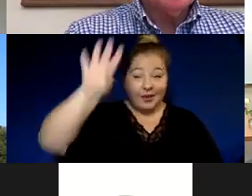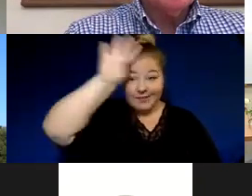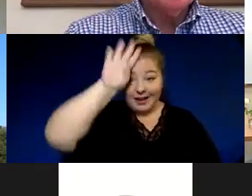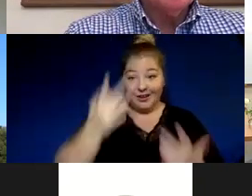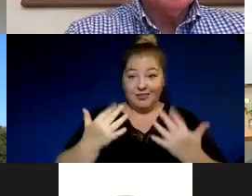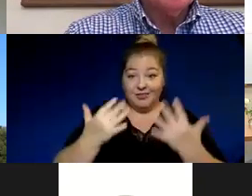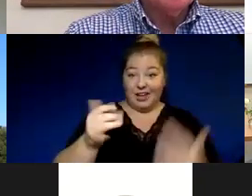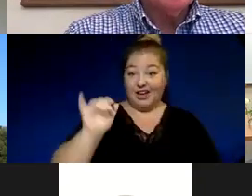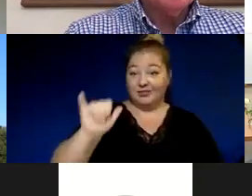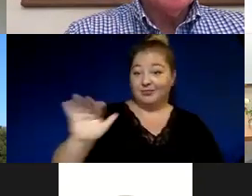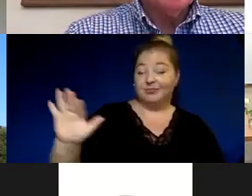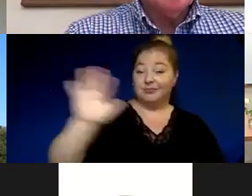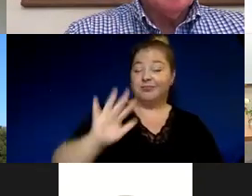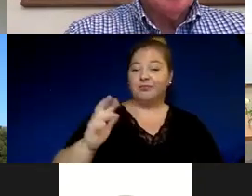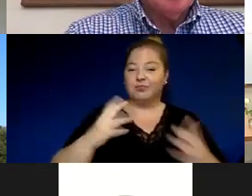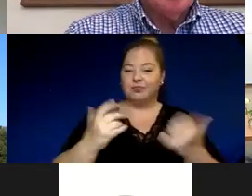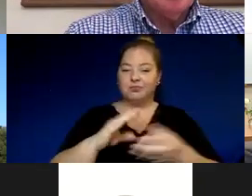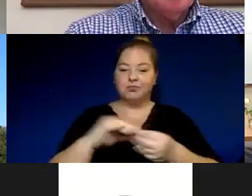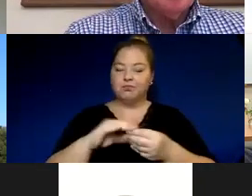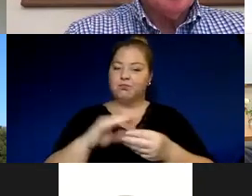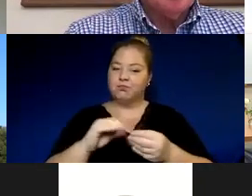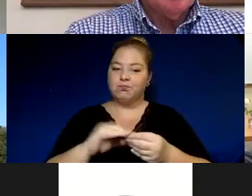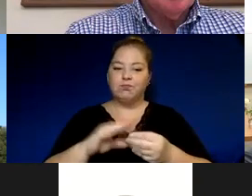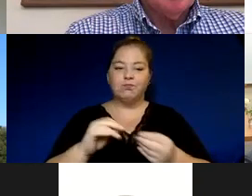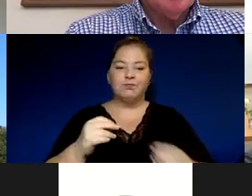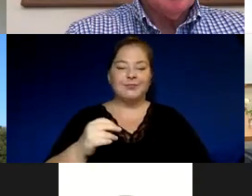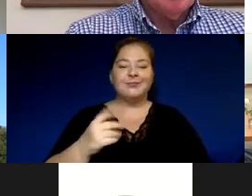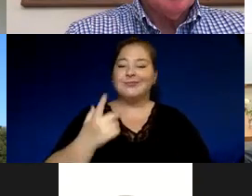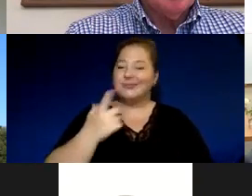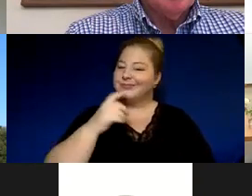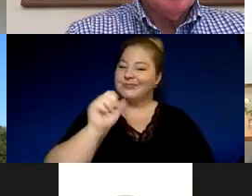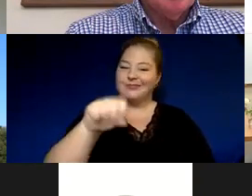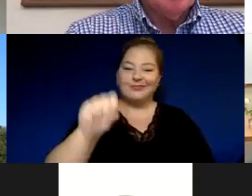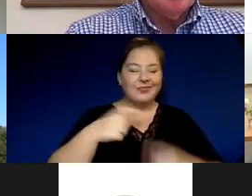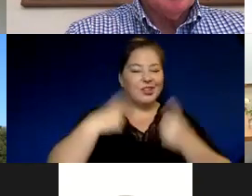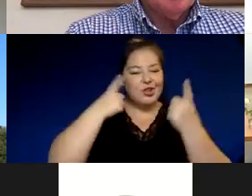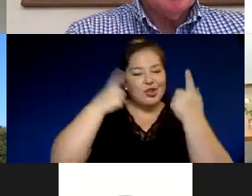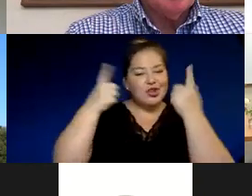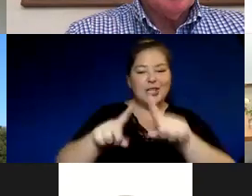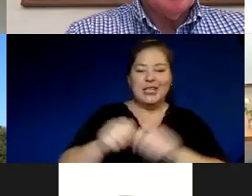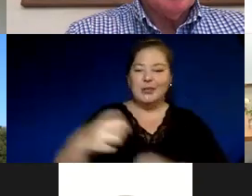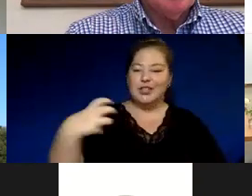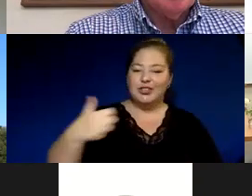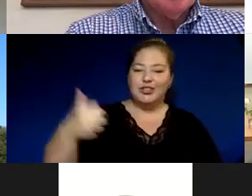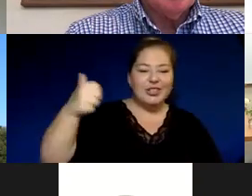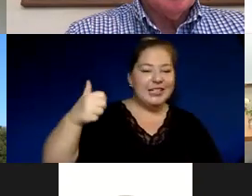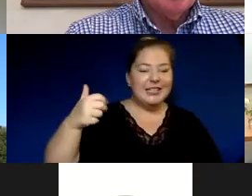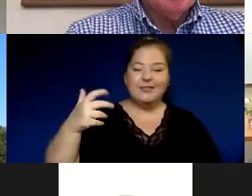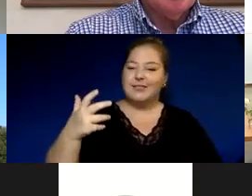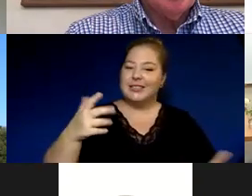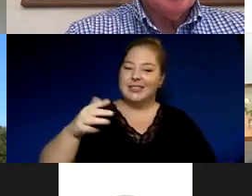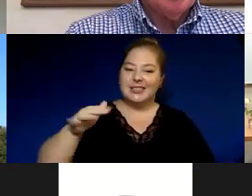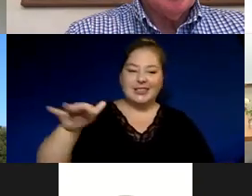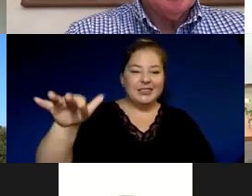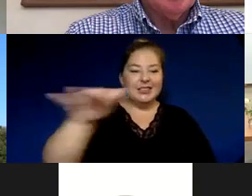para Dios hoy? Como decía el jefe, pues todavía estamos en peligro. No hemos salido del peligro